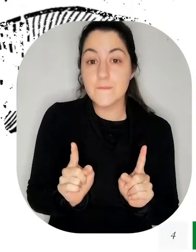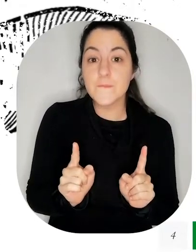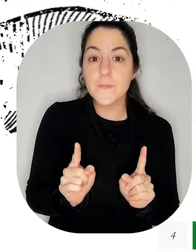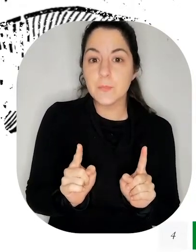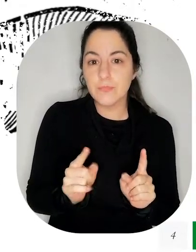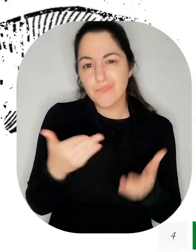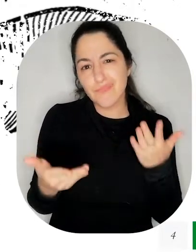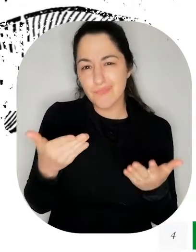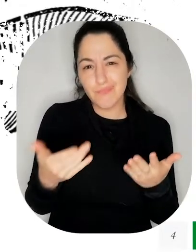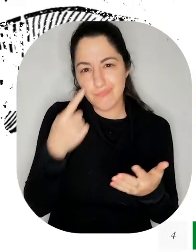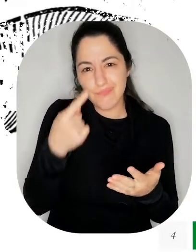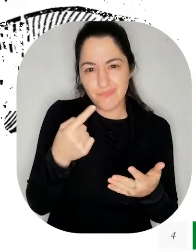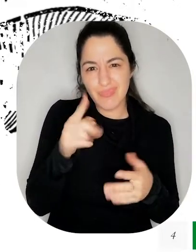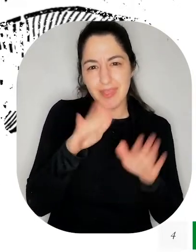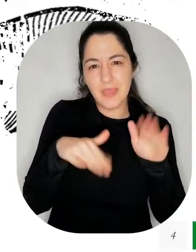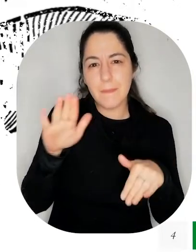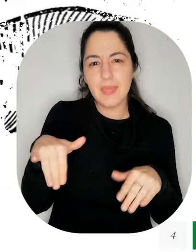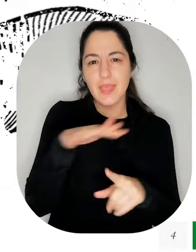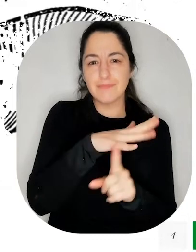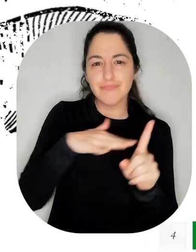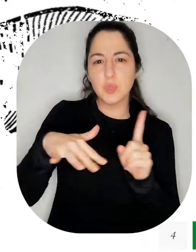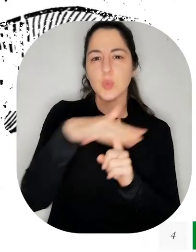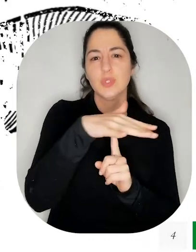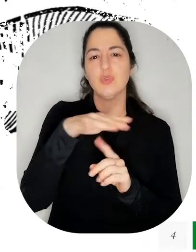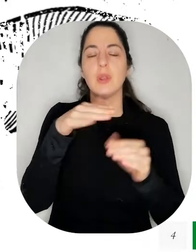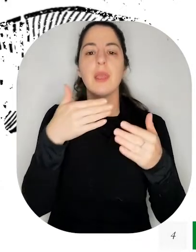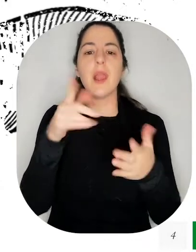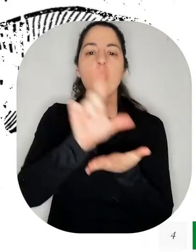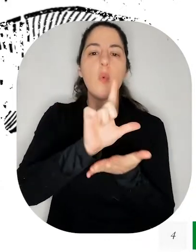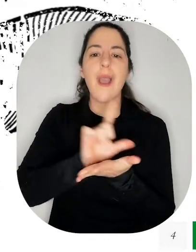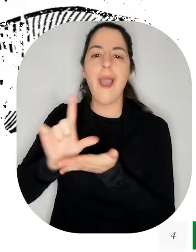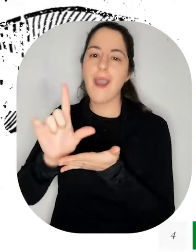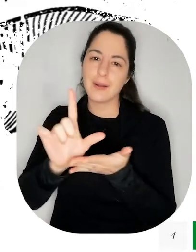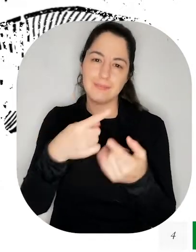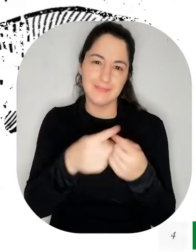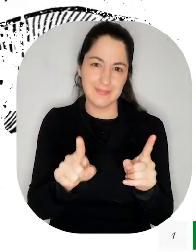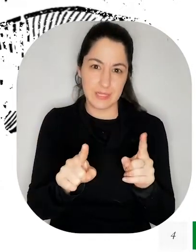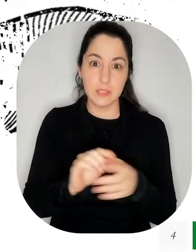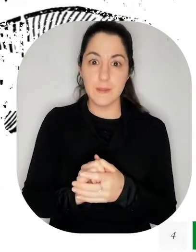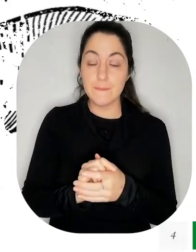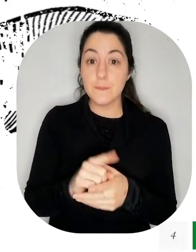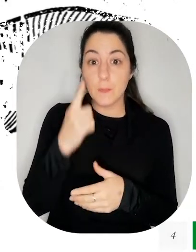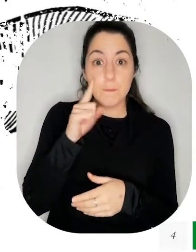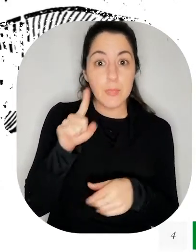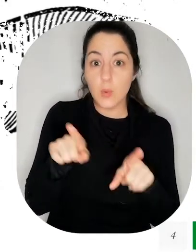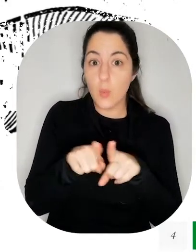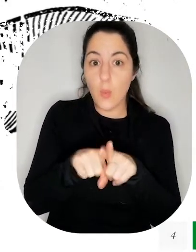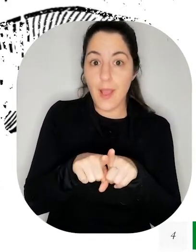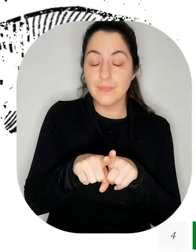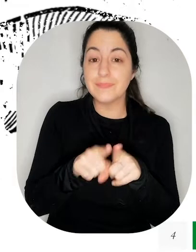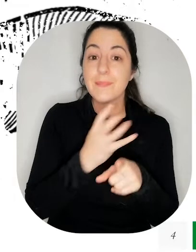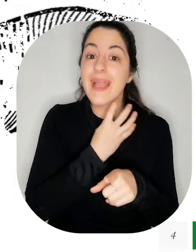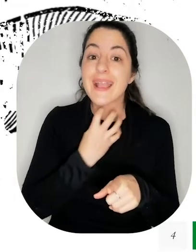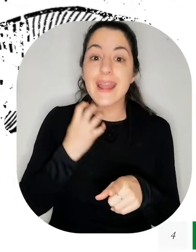estas diferencias, y eso probablemente tiene que ver con sus condiciones, las condiciones de crecimiento en cada lugar. Son,